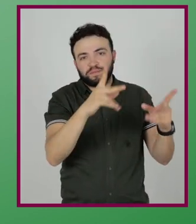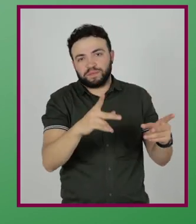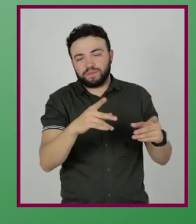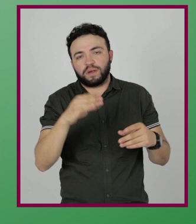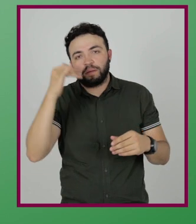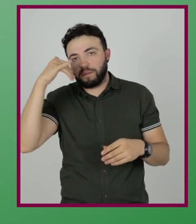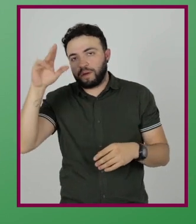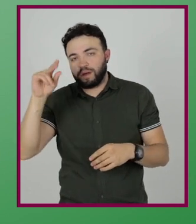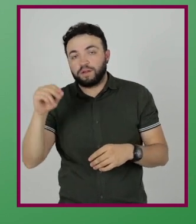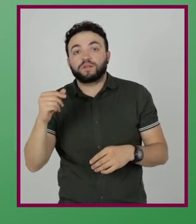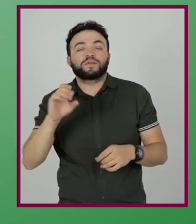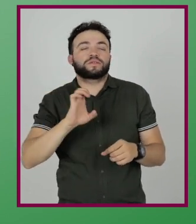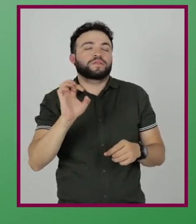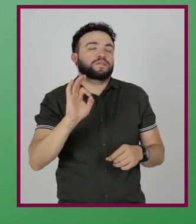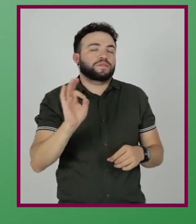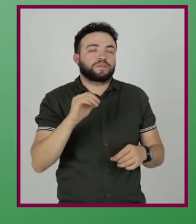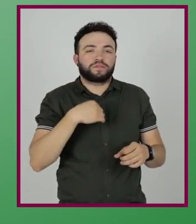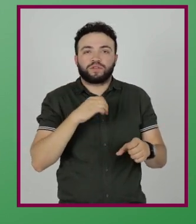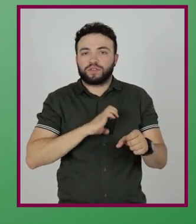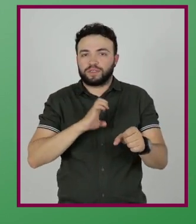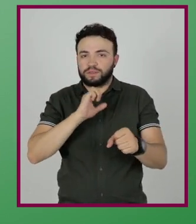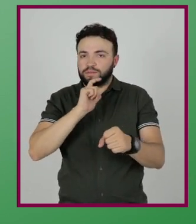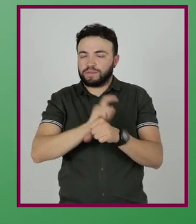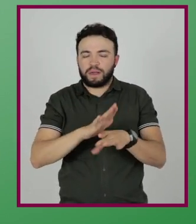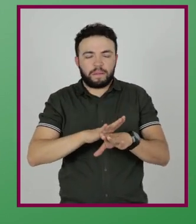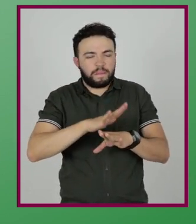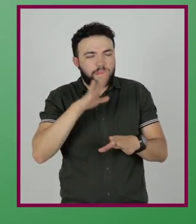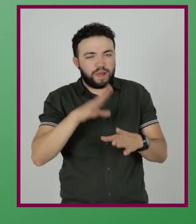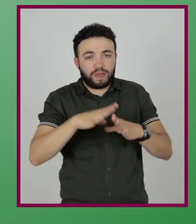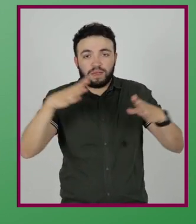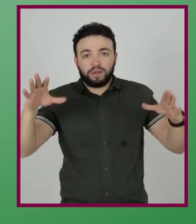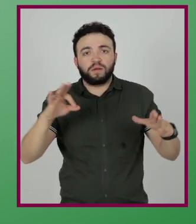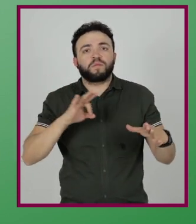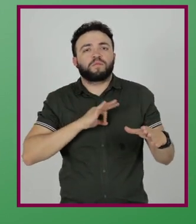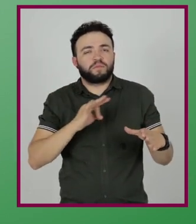ella. Sí, y si nos especializamos